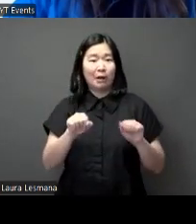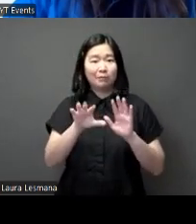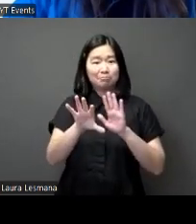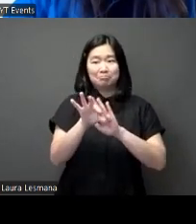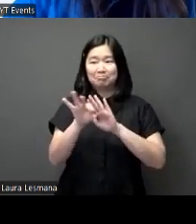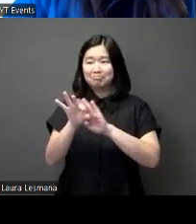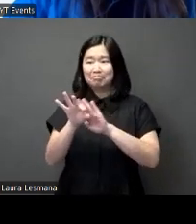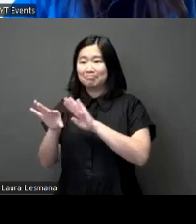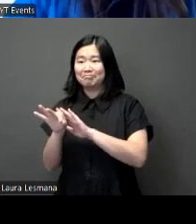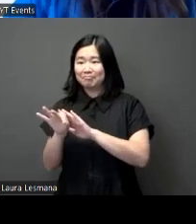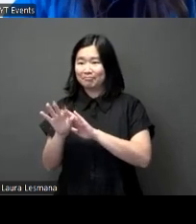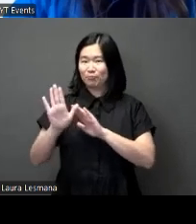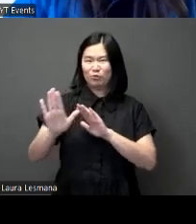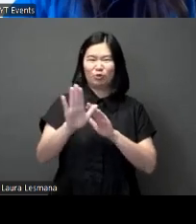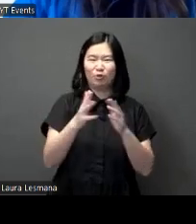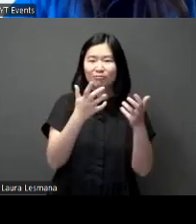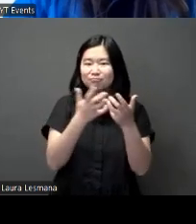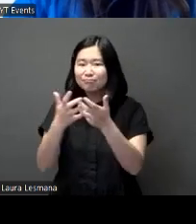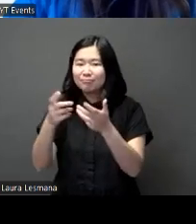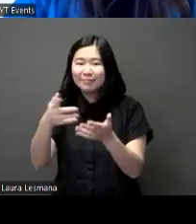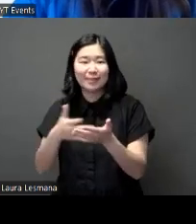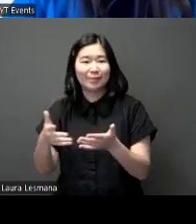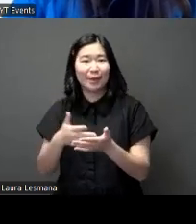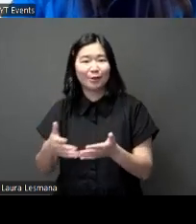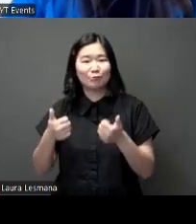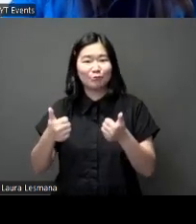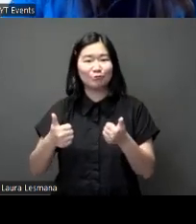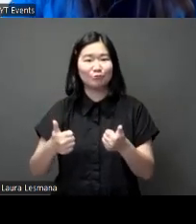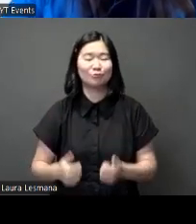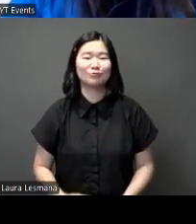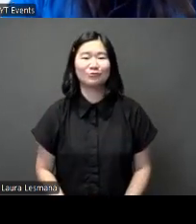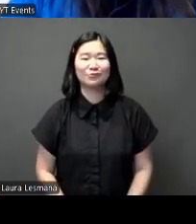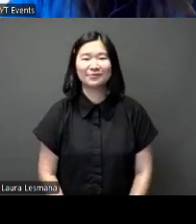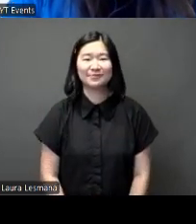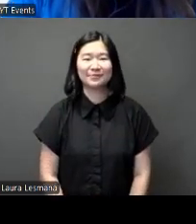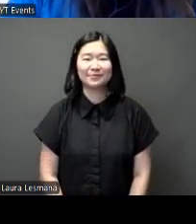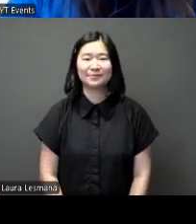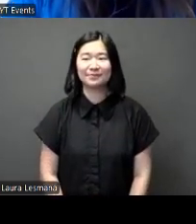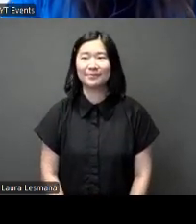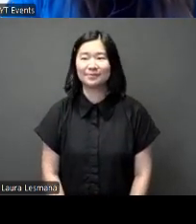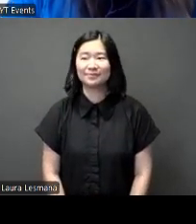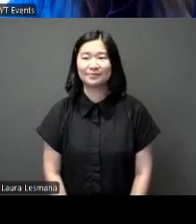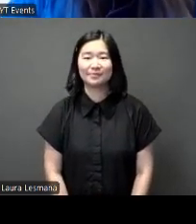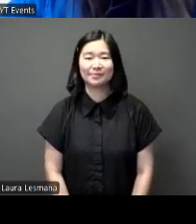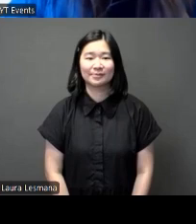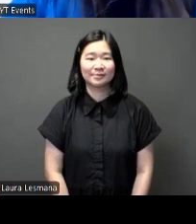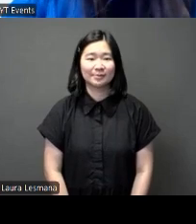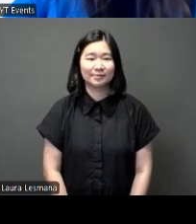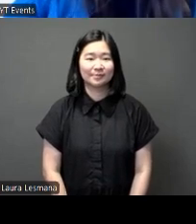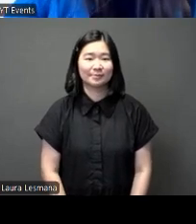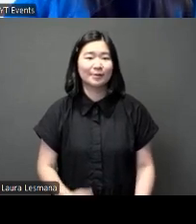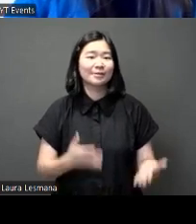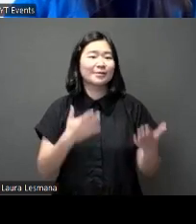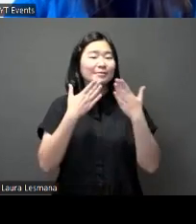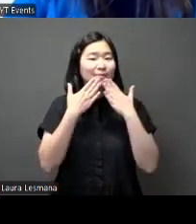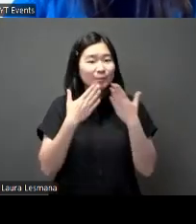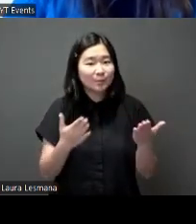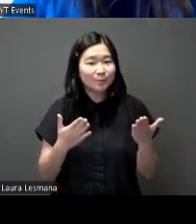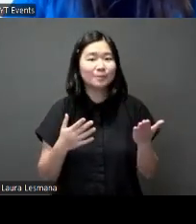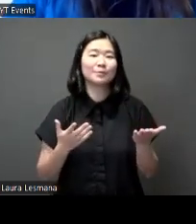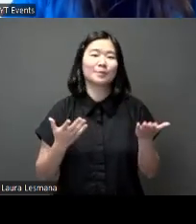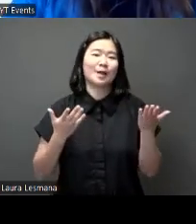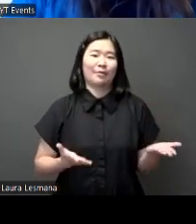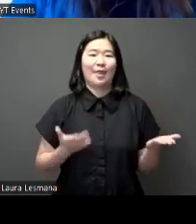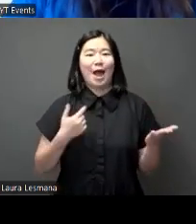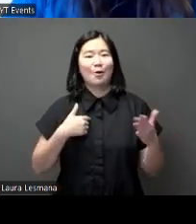do Zoom e selecione o canal de português. Thank you. And we're also delighted to offer an international Y sign también